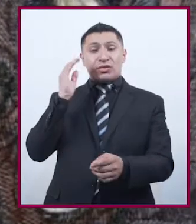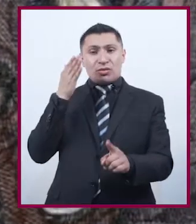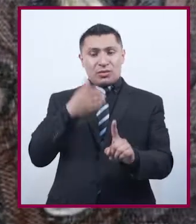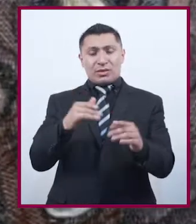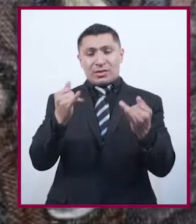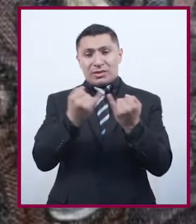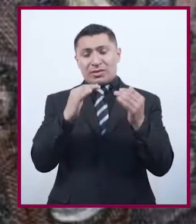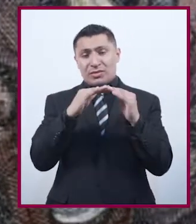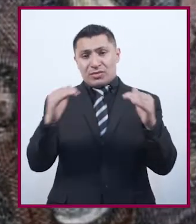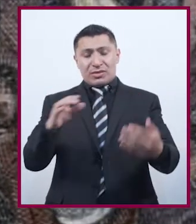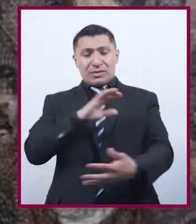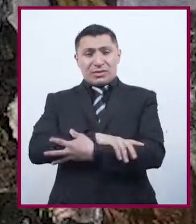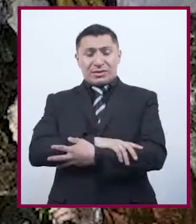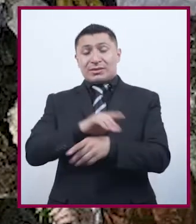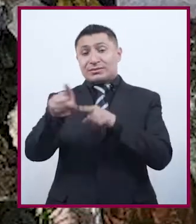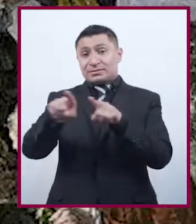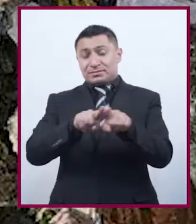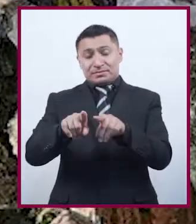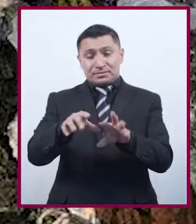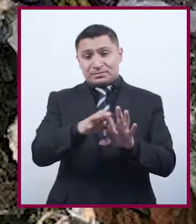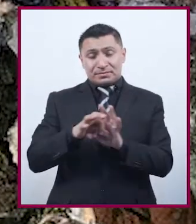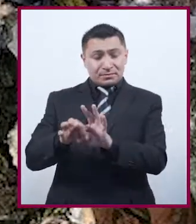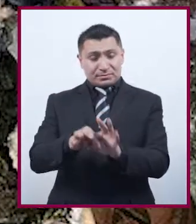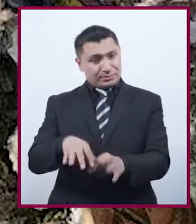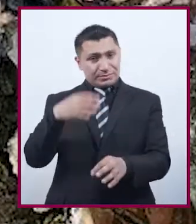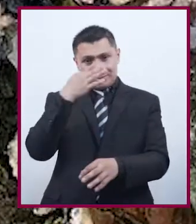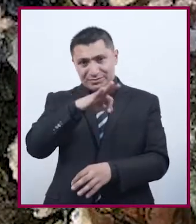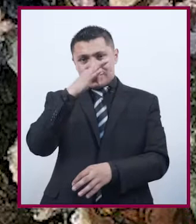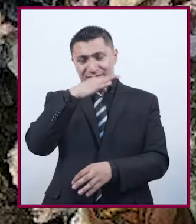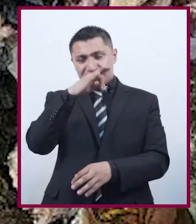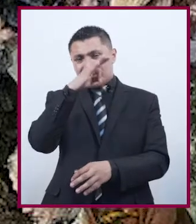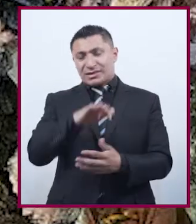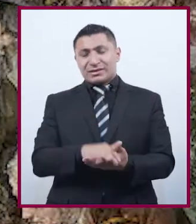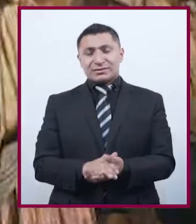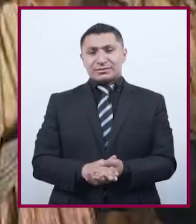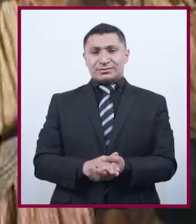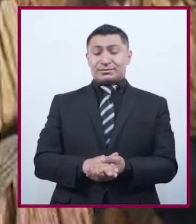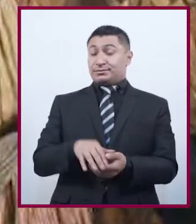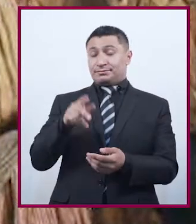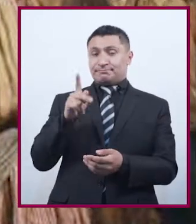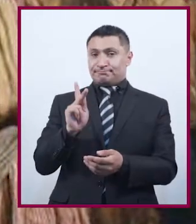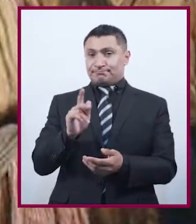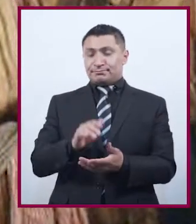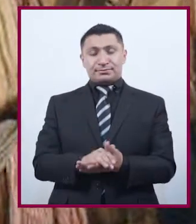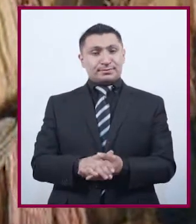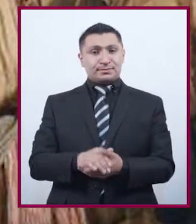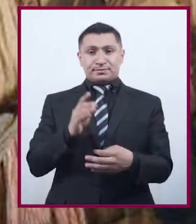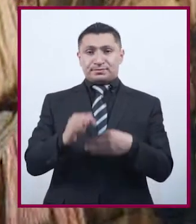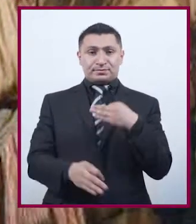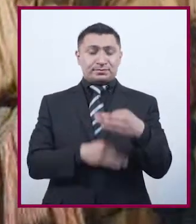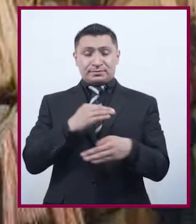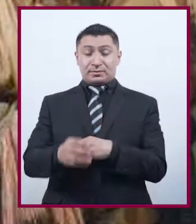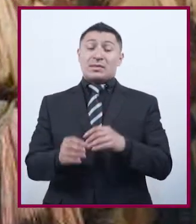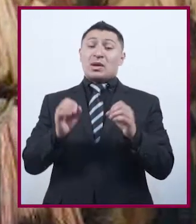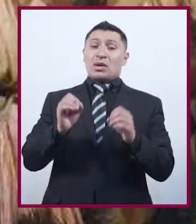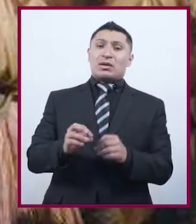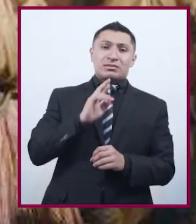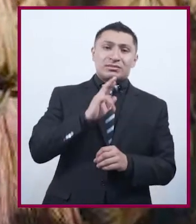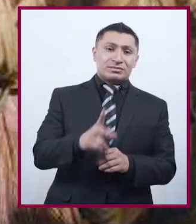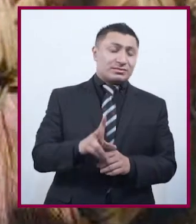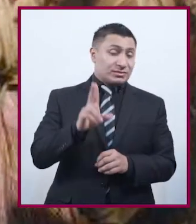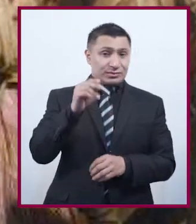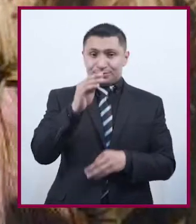la fraternidad y la hermandad. Aquello era una fiesta. Sin embargo, no todos, o mejor dicho,